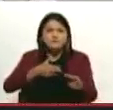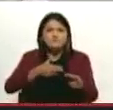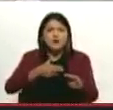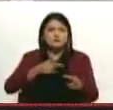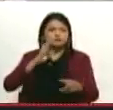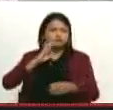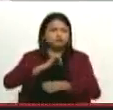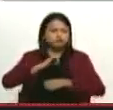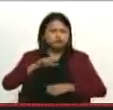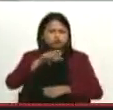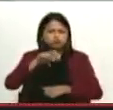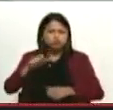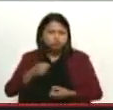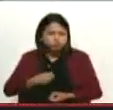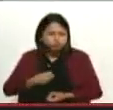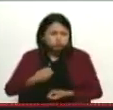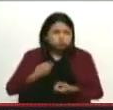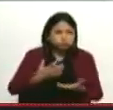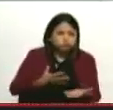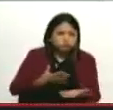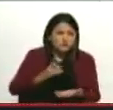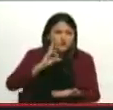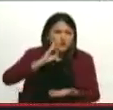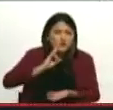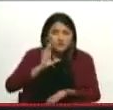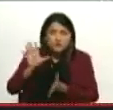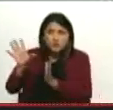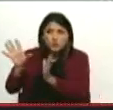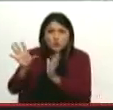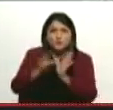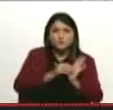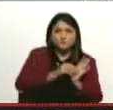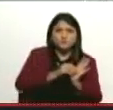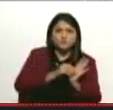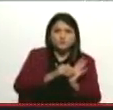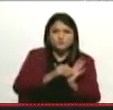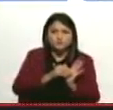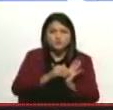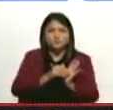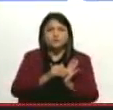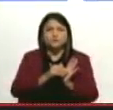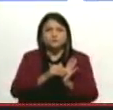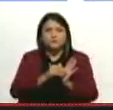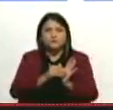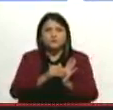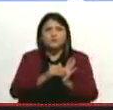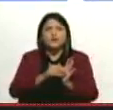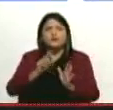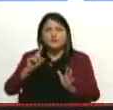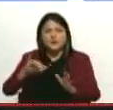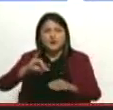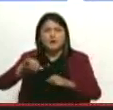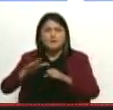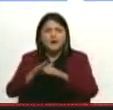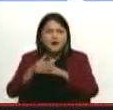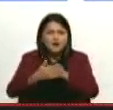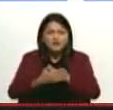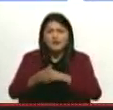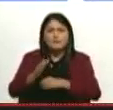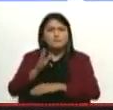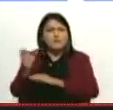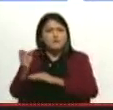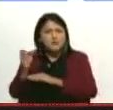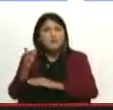con inspiración revolucionaria Bolívar también pasó por Jamaica escribió el